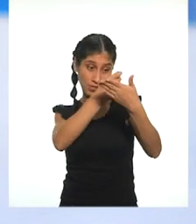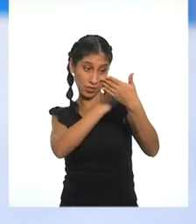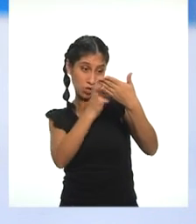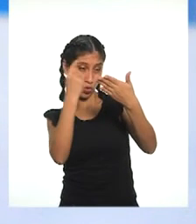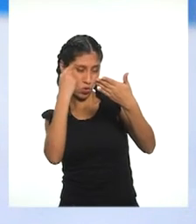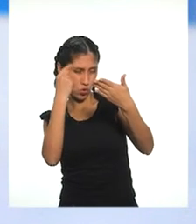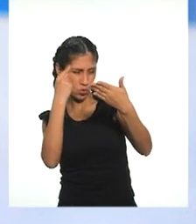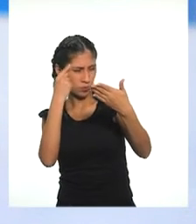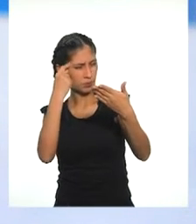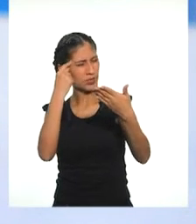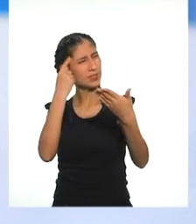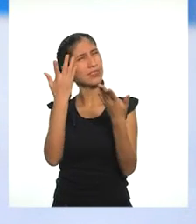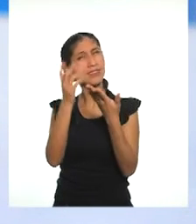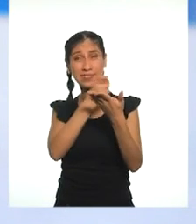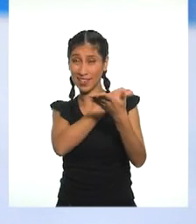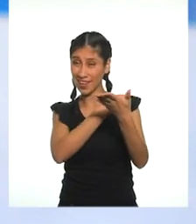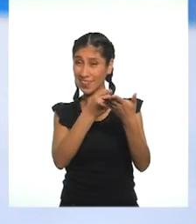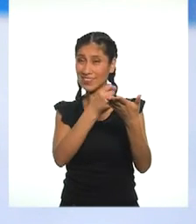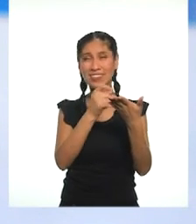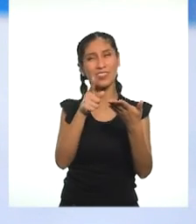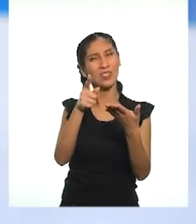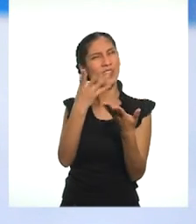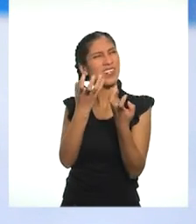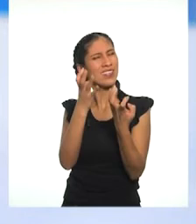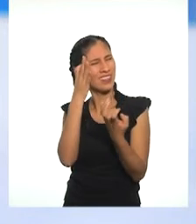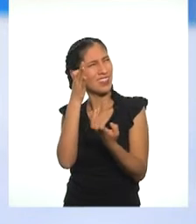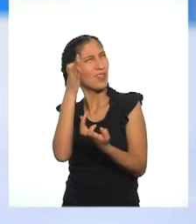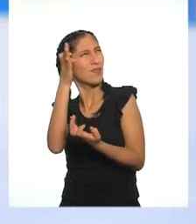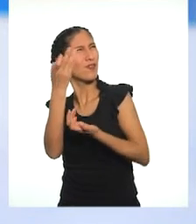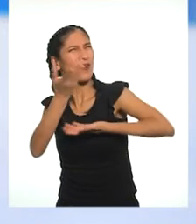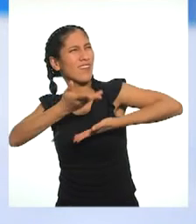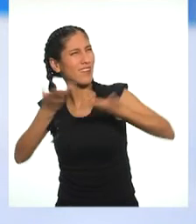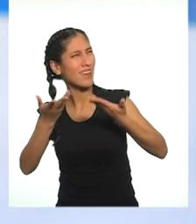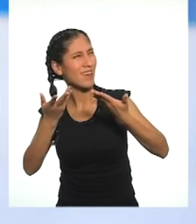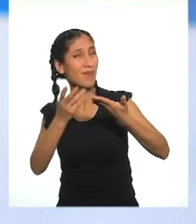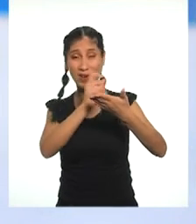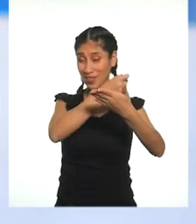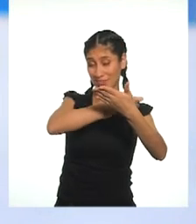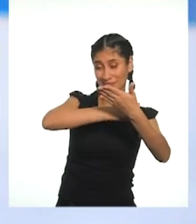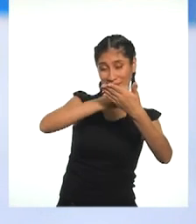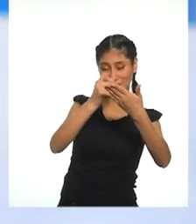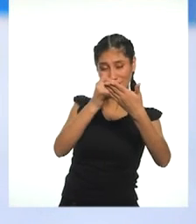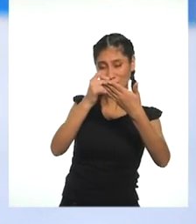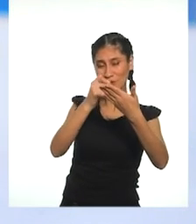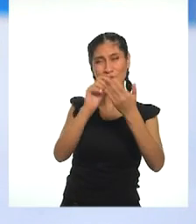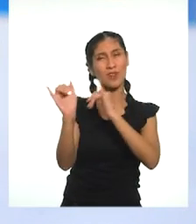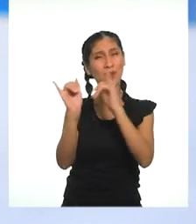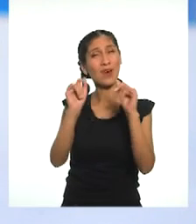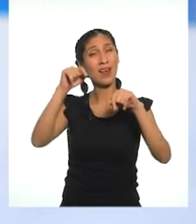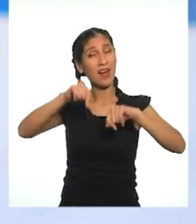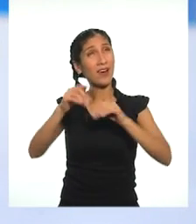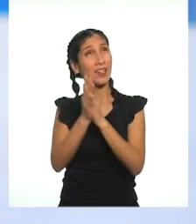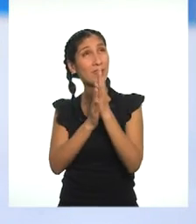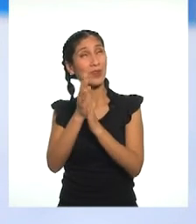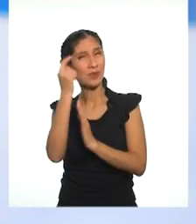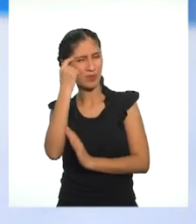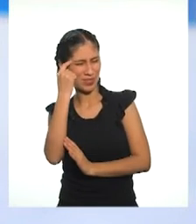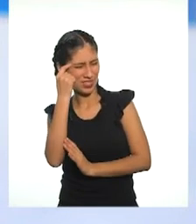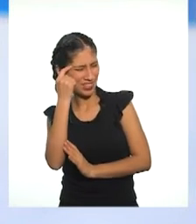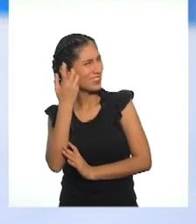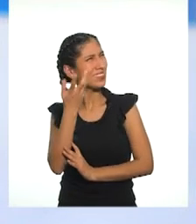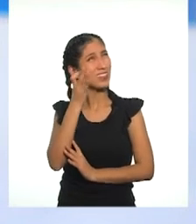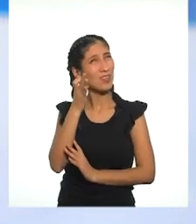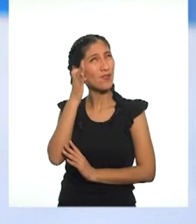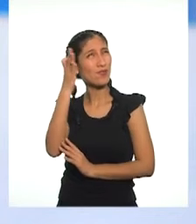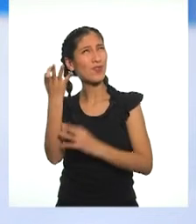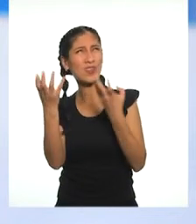ficticio hacia un futuro que anhelan, porque van a escribir la narración de un día común como si estuvieran en el Perú que anhelan, donde se ejerzan